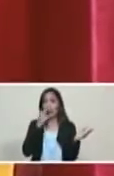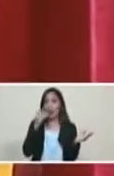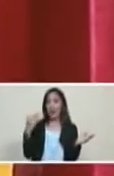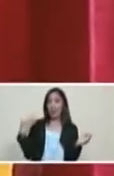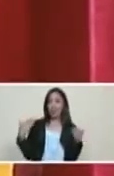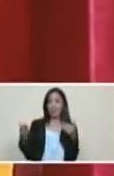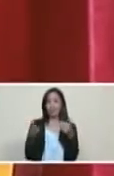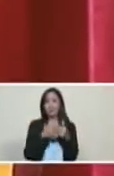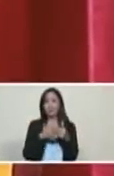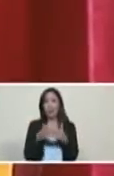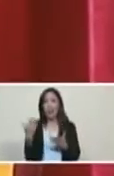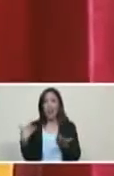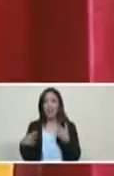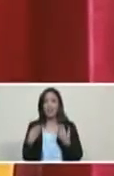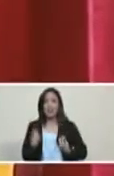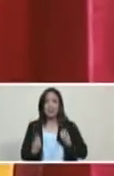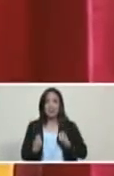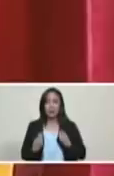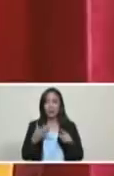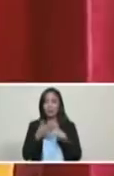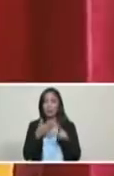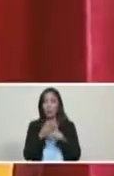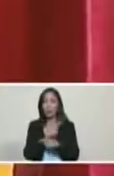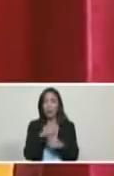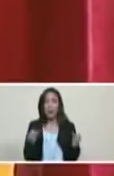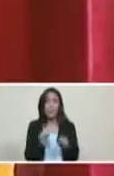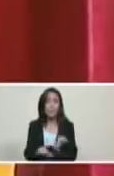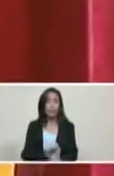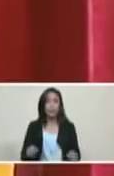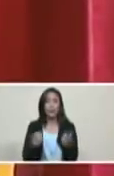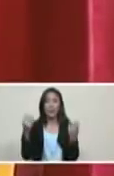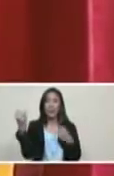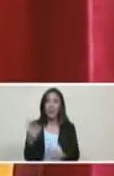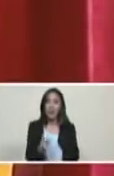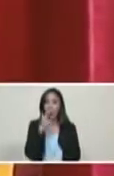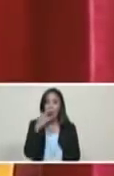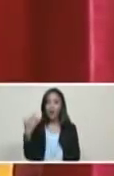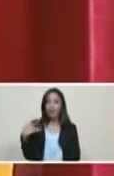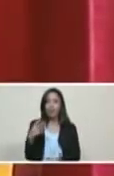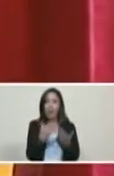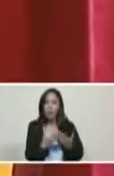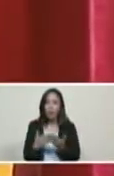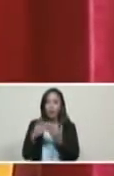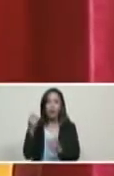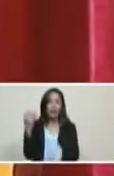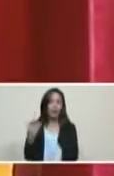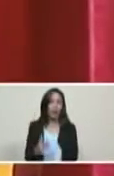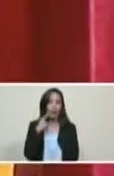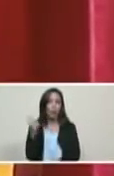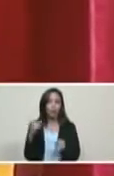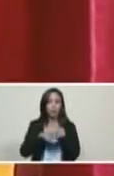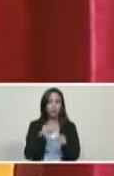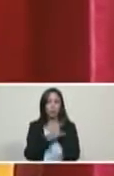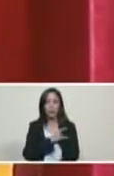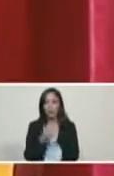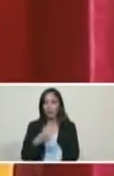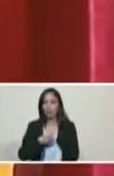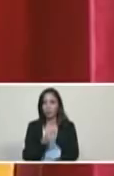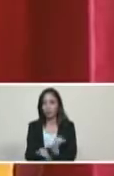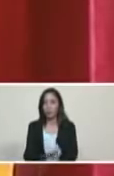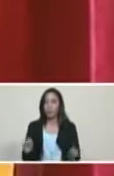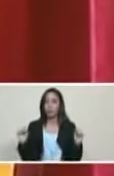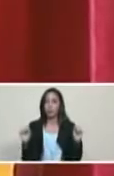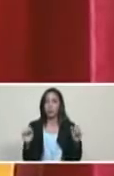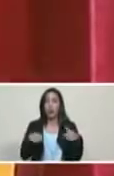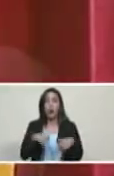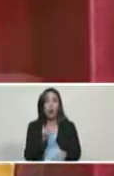se sintieron frustrados por la imposibilidad económica de lograr estudios a nivel universitario, ya que nuestras